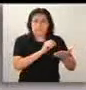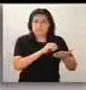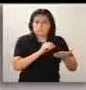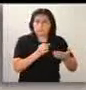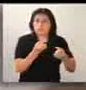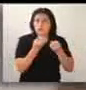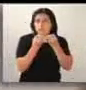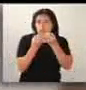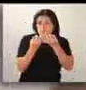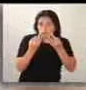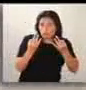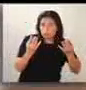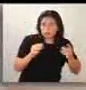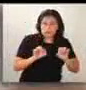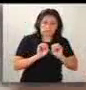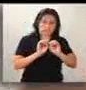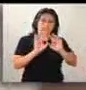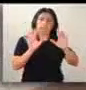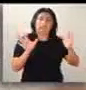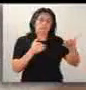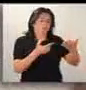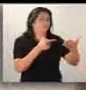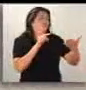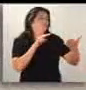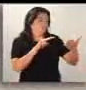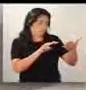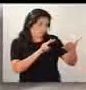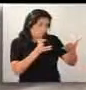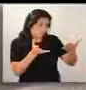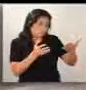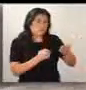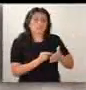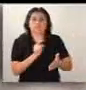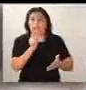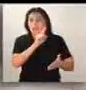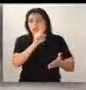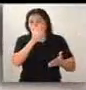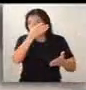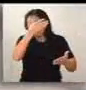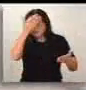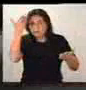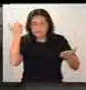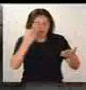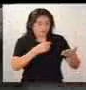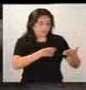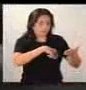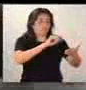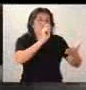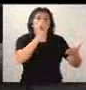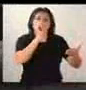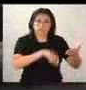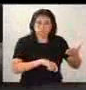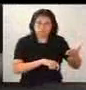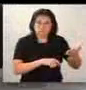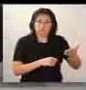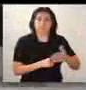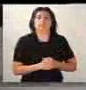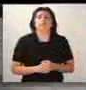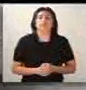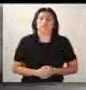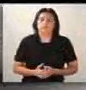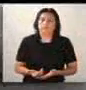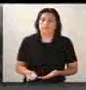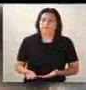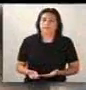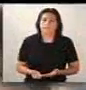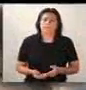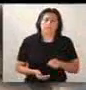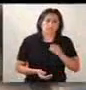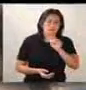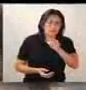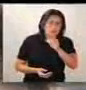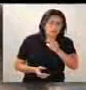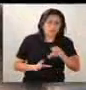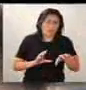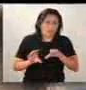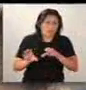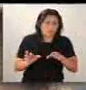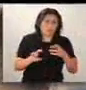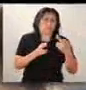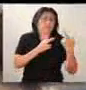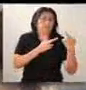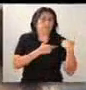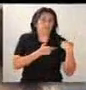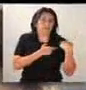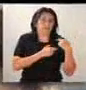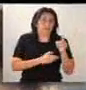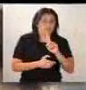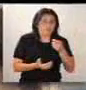claridad. No olvides firmar las actas y colocar la lámina protectora en el acta de escrutinio. Cumple con tu responsabilidad